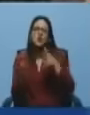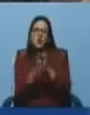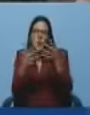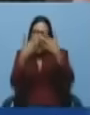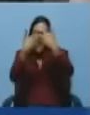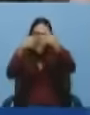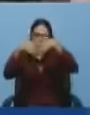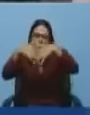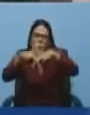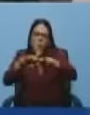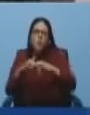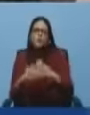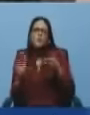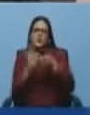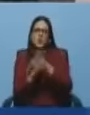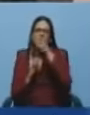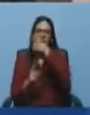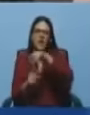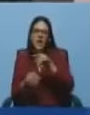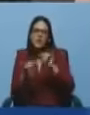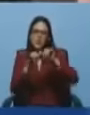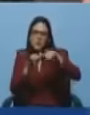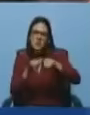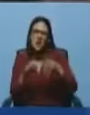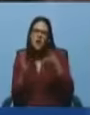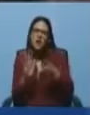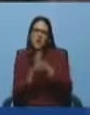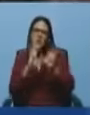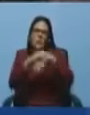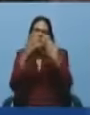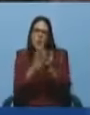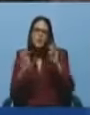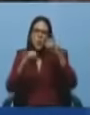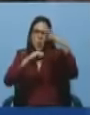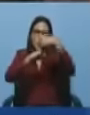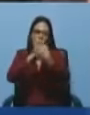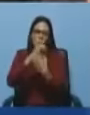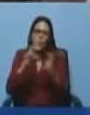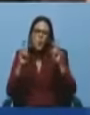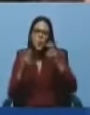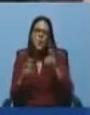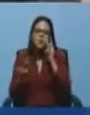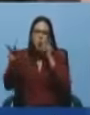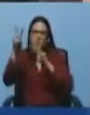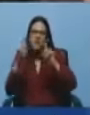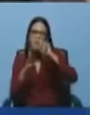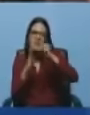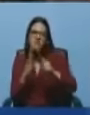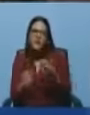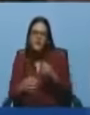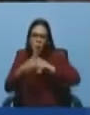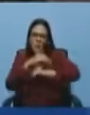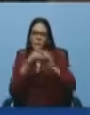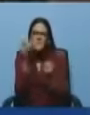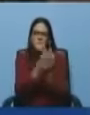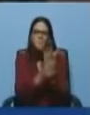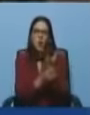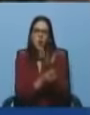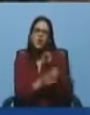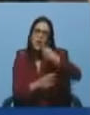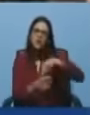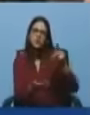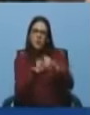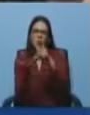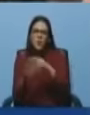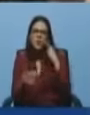engranaje de esta ingeniería del mundo multicéntrico, pluripolar que están haciendo, y venimos